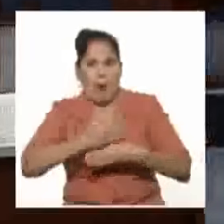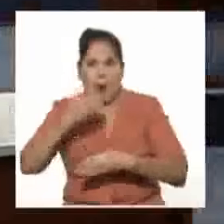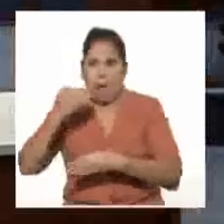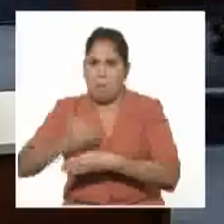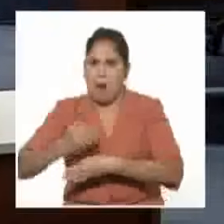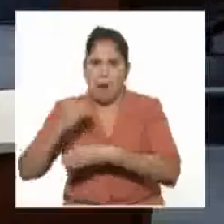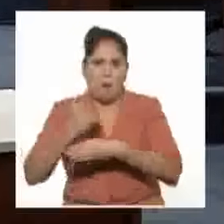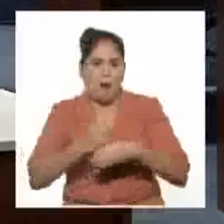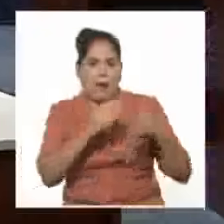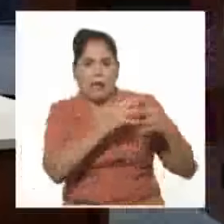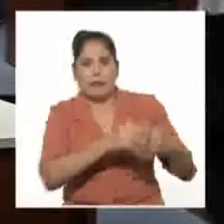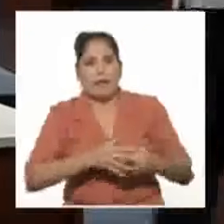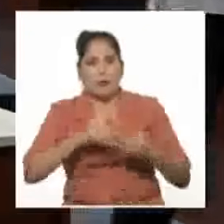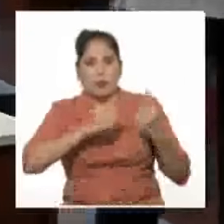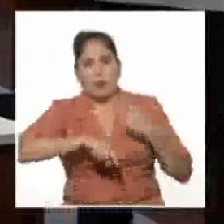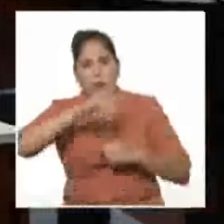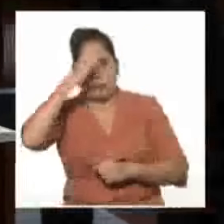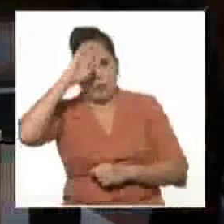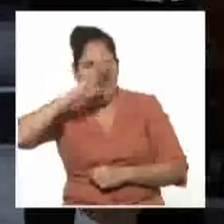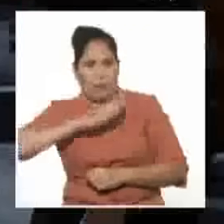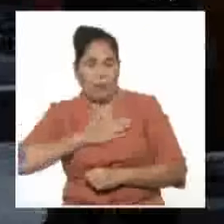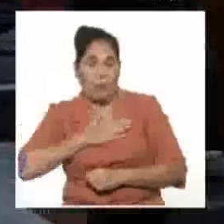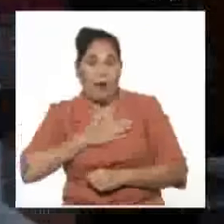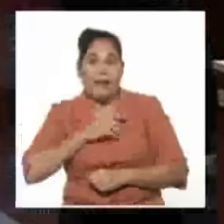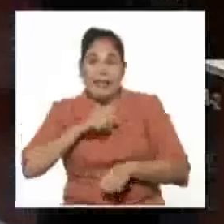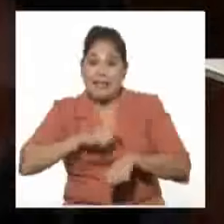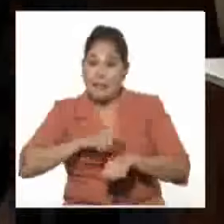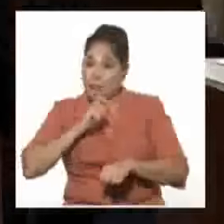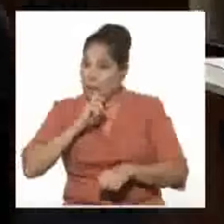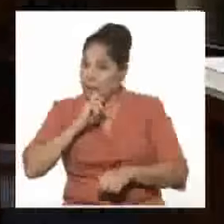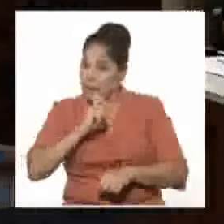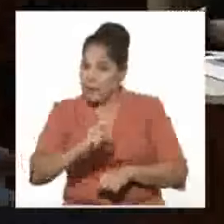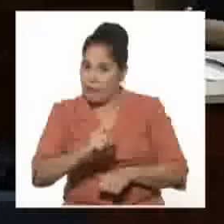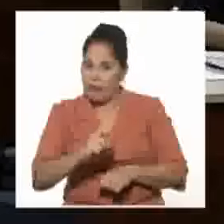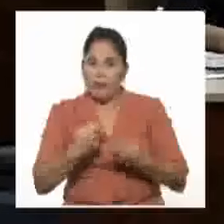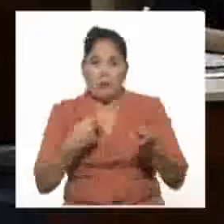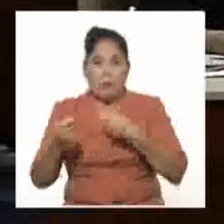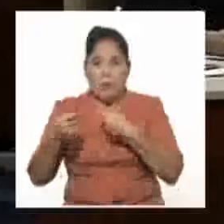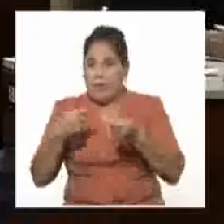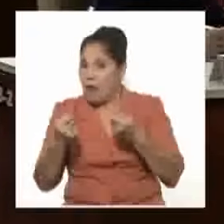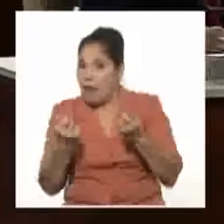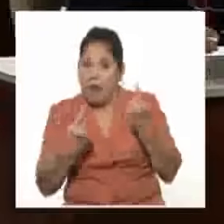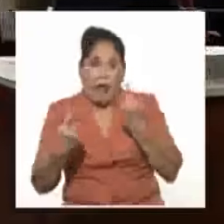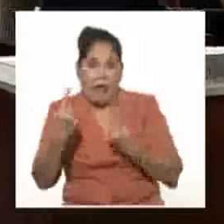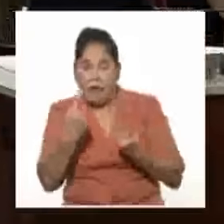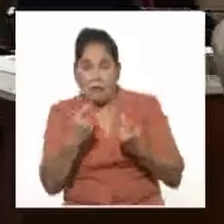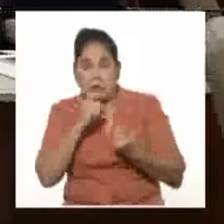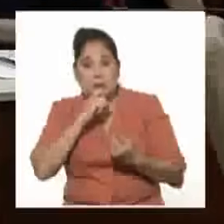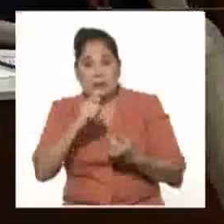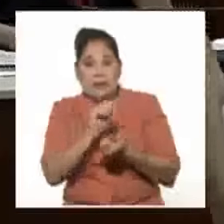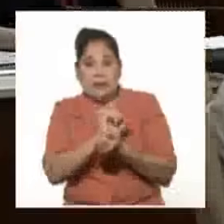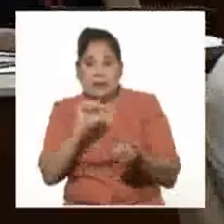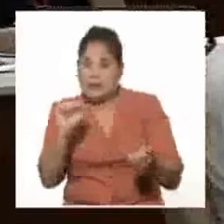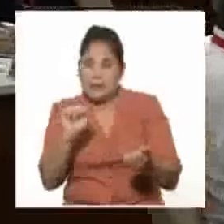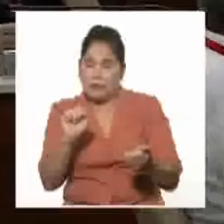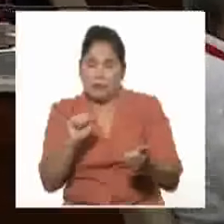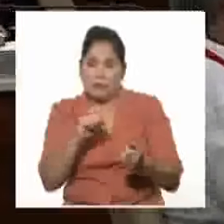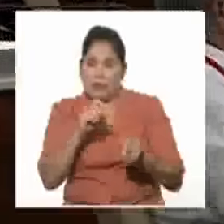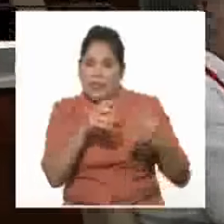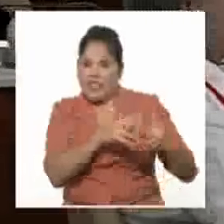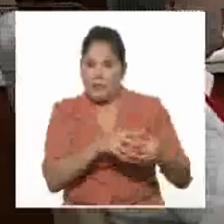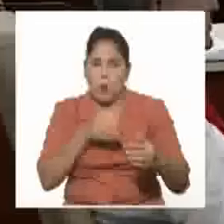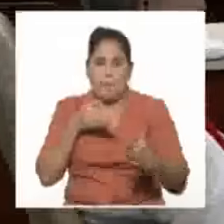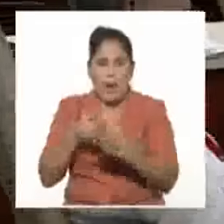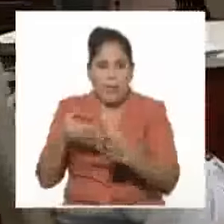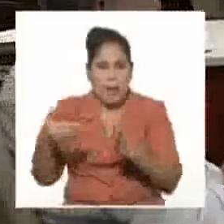primera potencia mundial, en tiempos en que ni los mercados más dinámicos están libres de la incertidumbre que genera